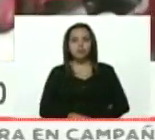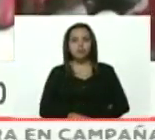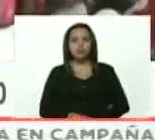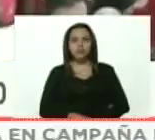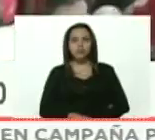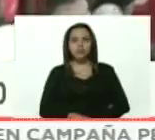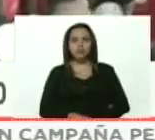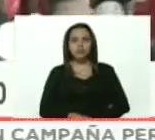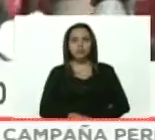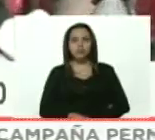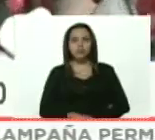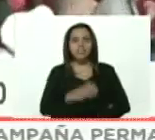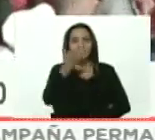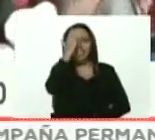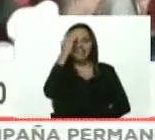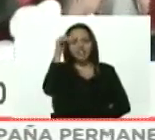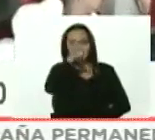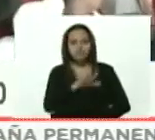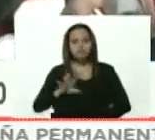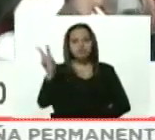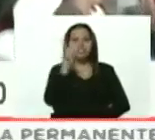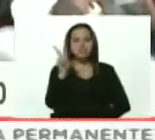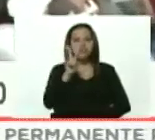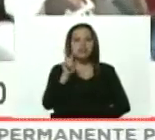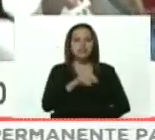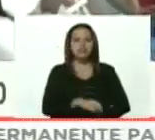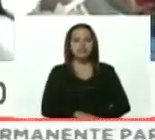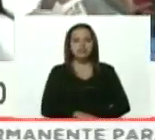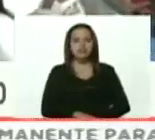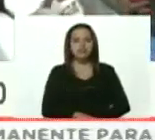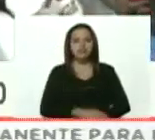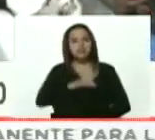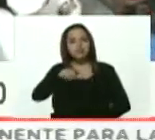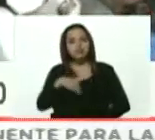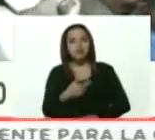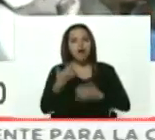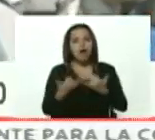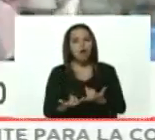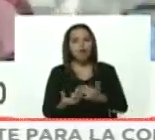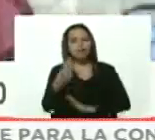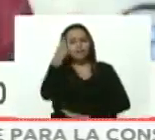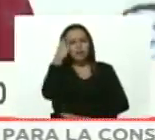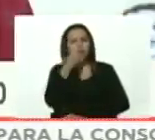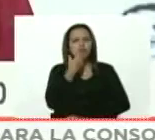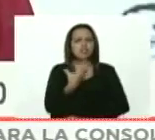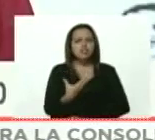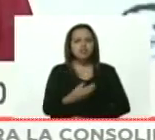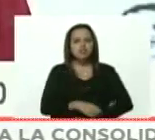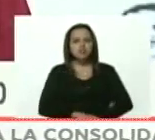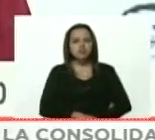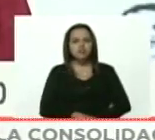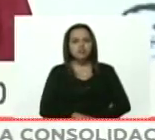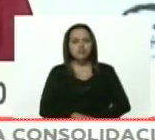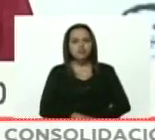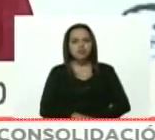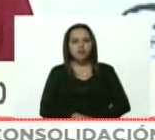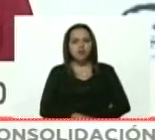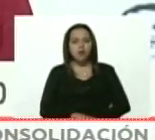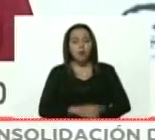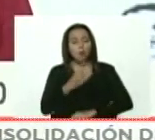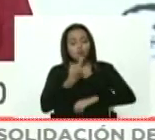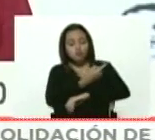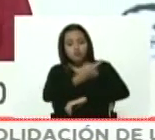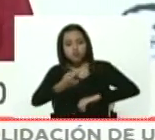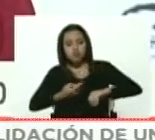a los carnavales del país. Hemos tenido una jornada bonita, una hora